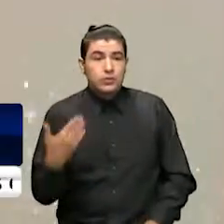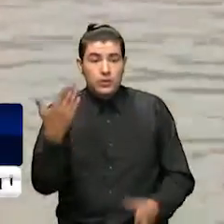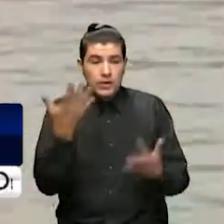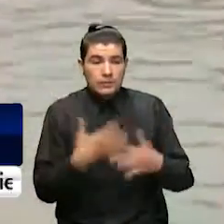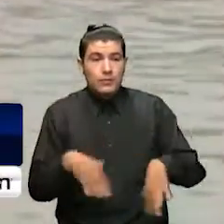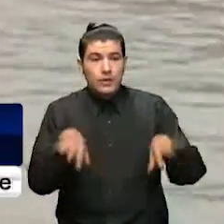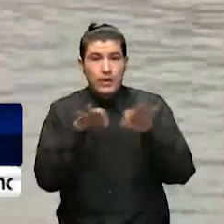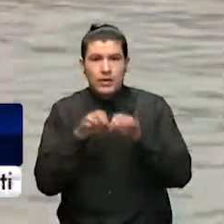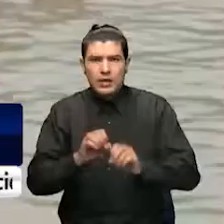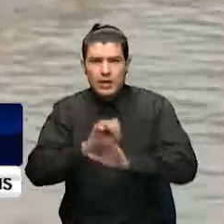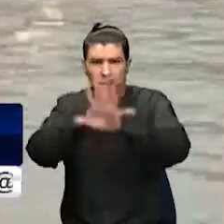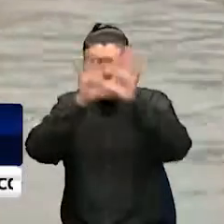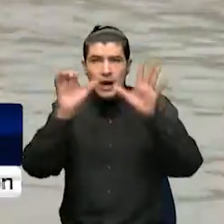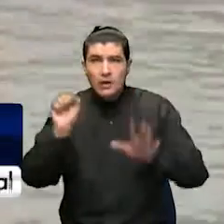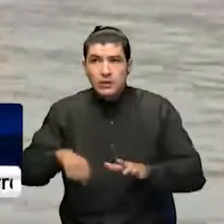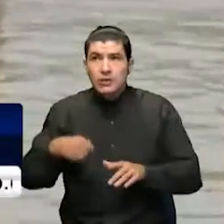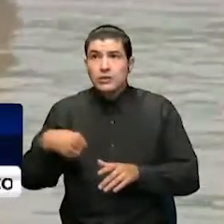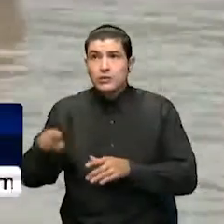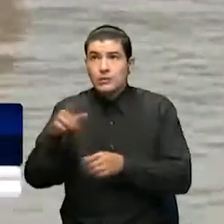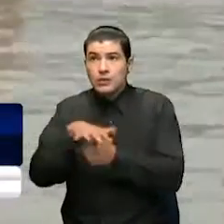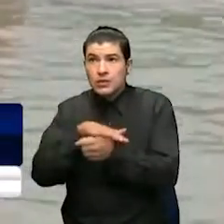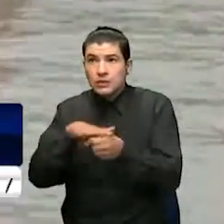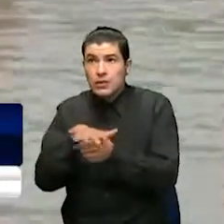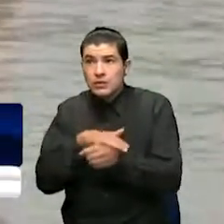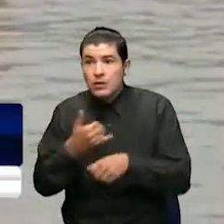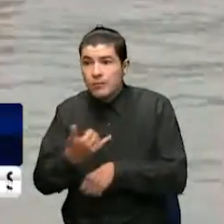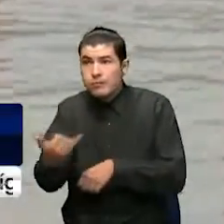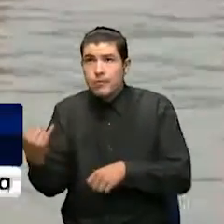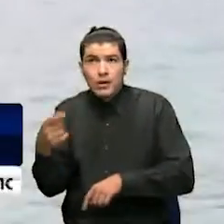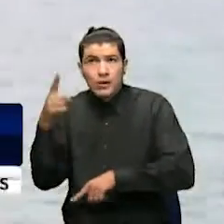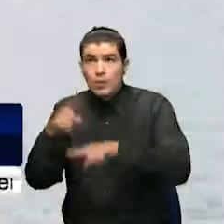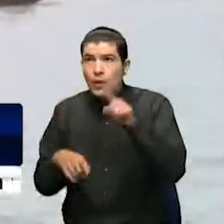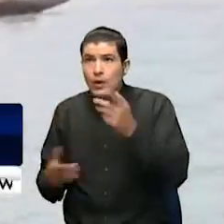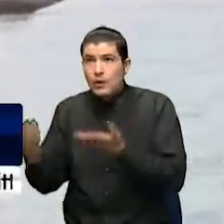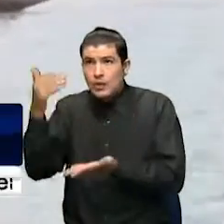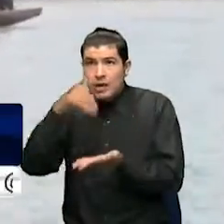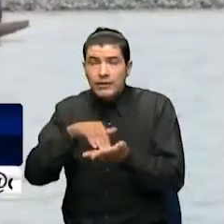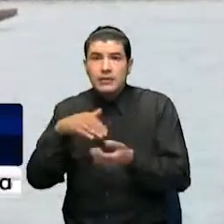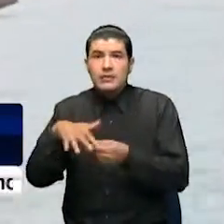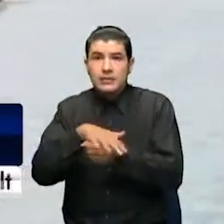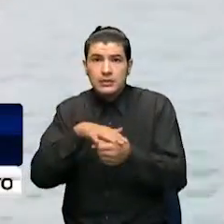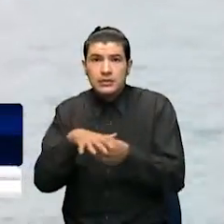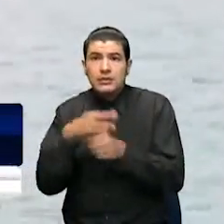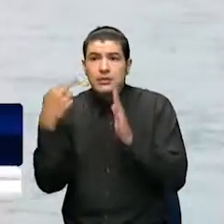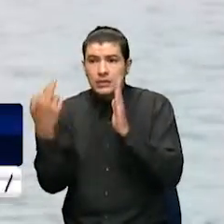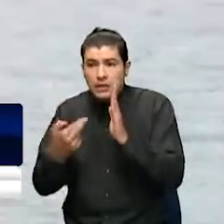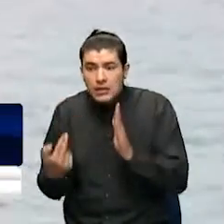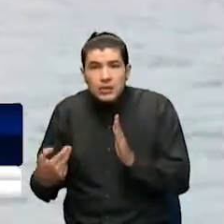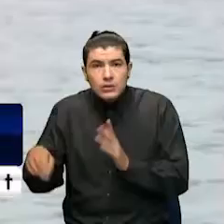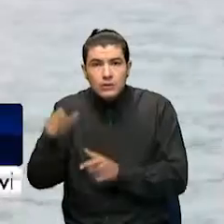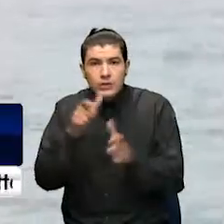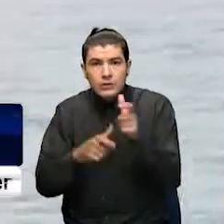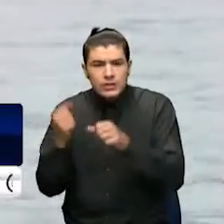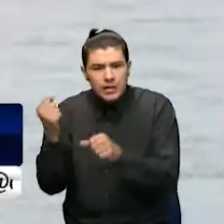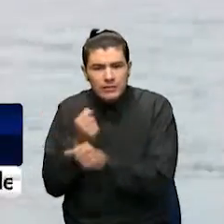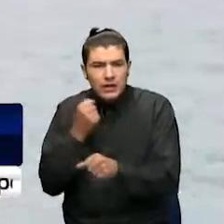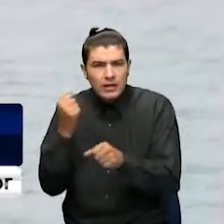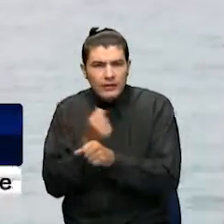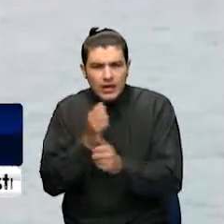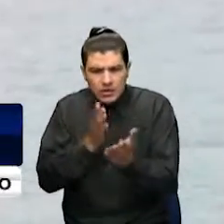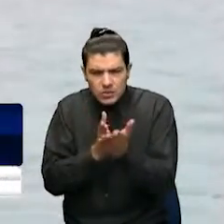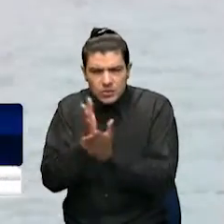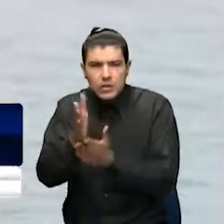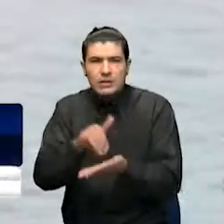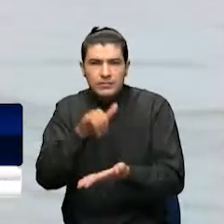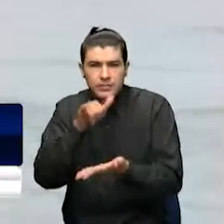para todos, y es que una situación como esta no se puede volver a presentar y trabajan mancomunadamente para que así sea.